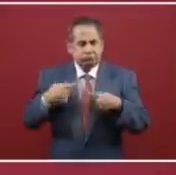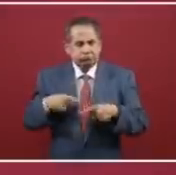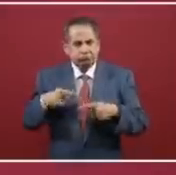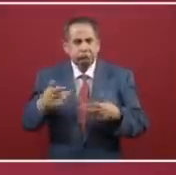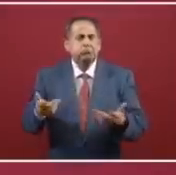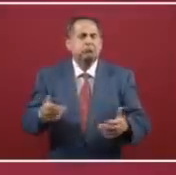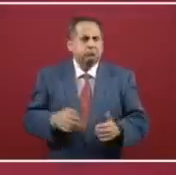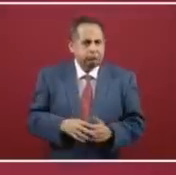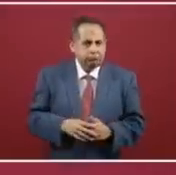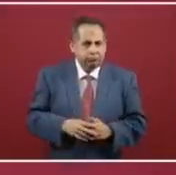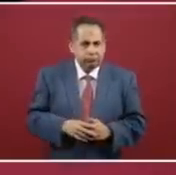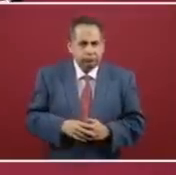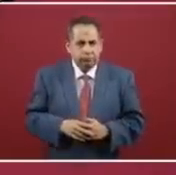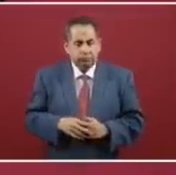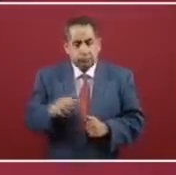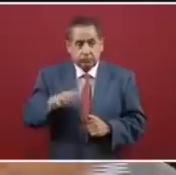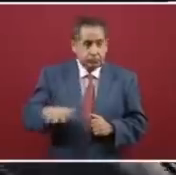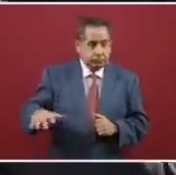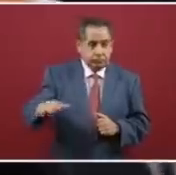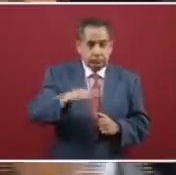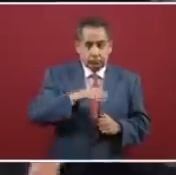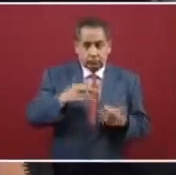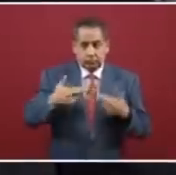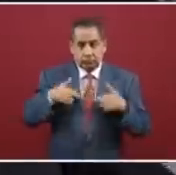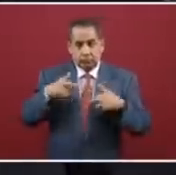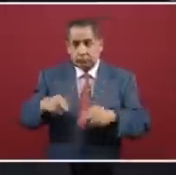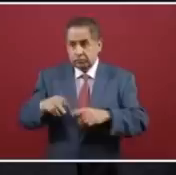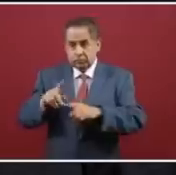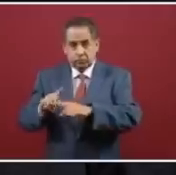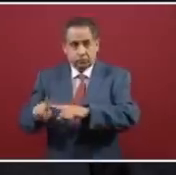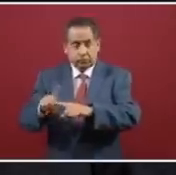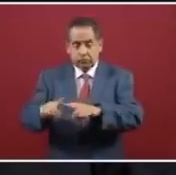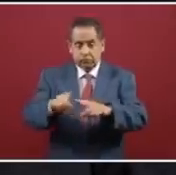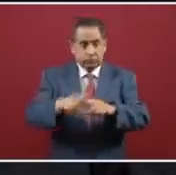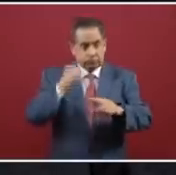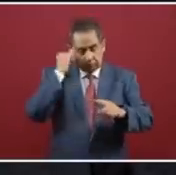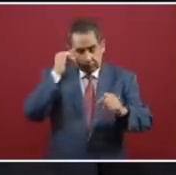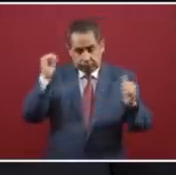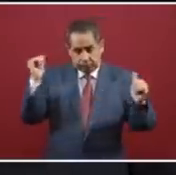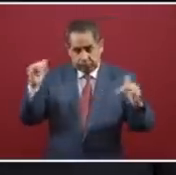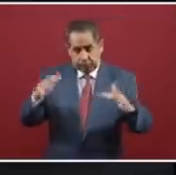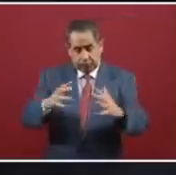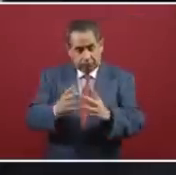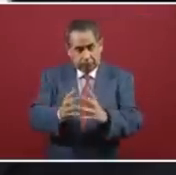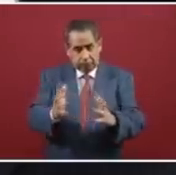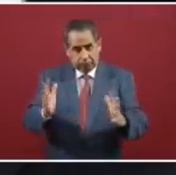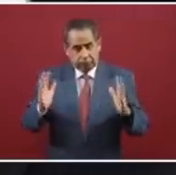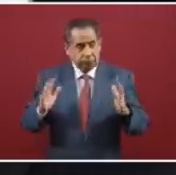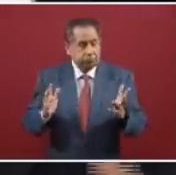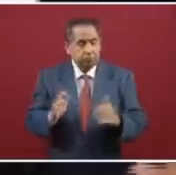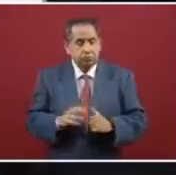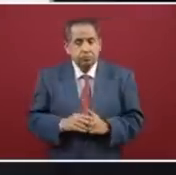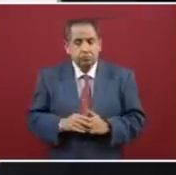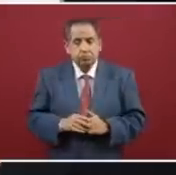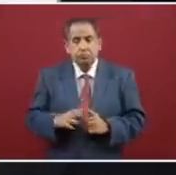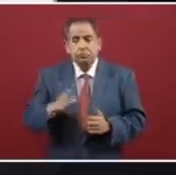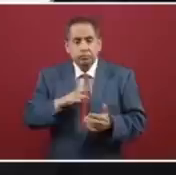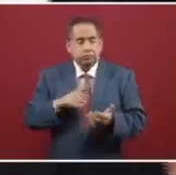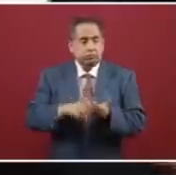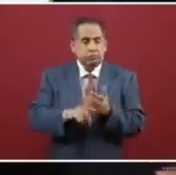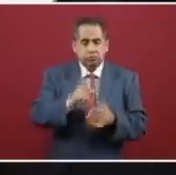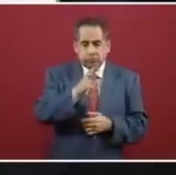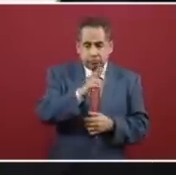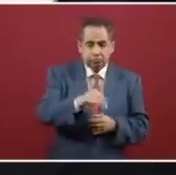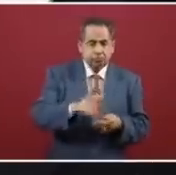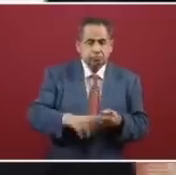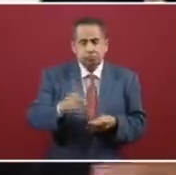que representaban a todas las corrientes porque habían del pri